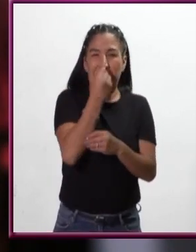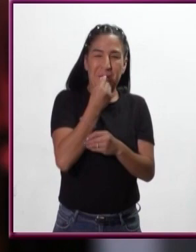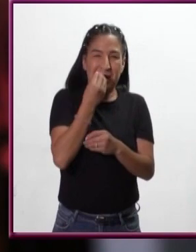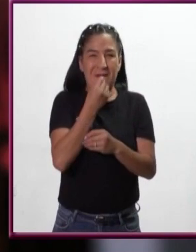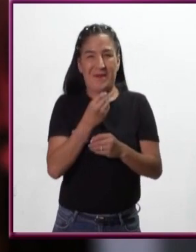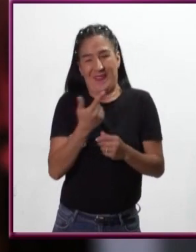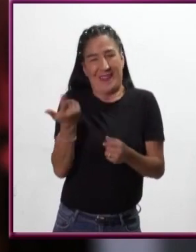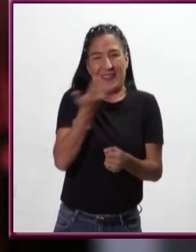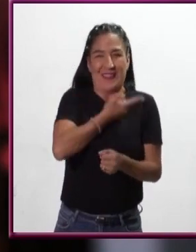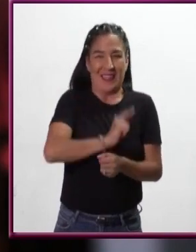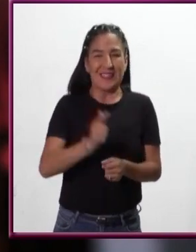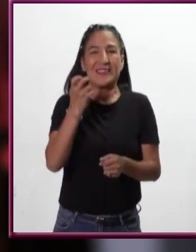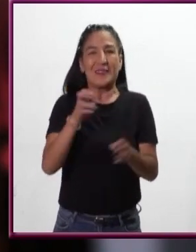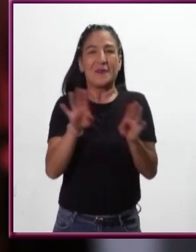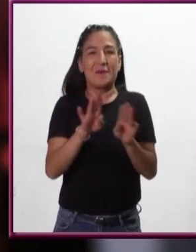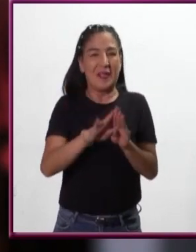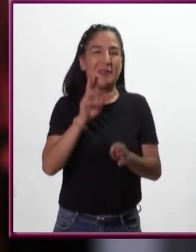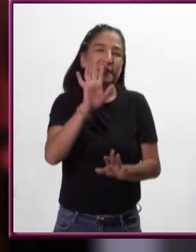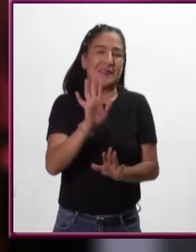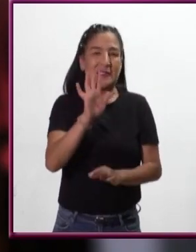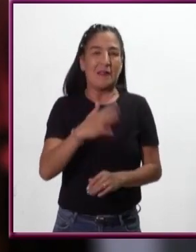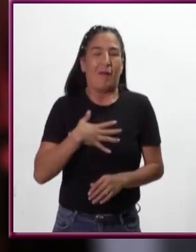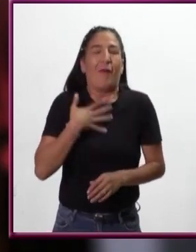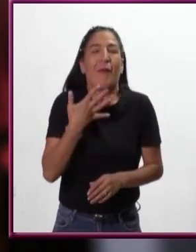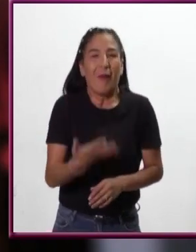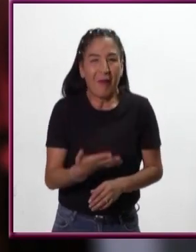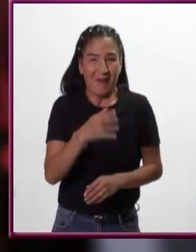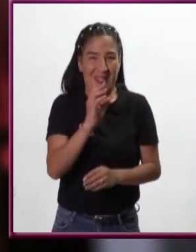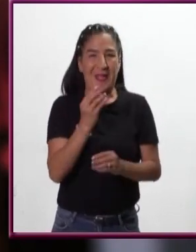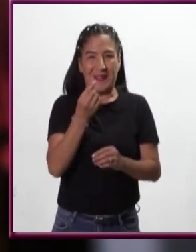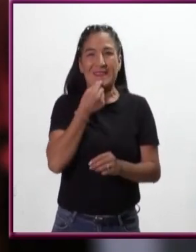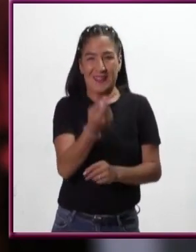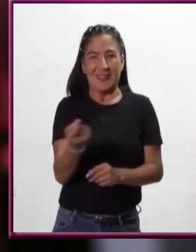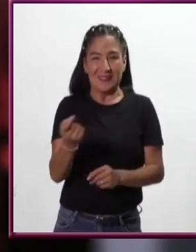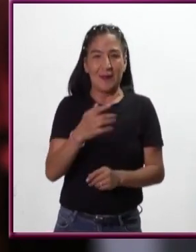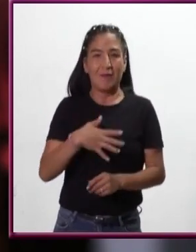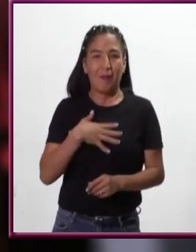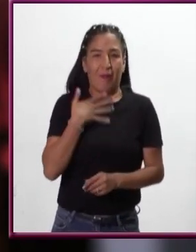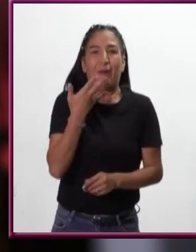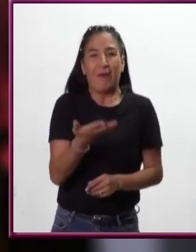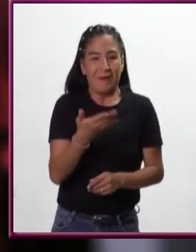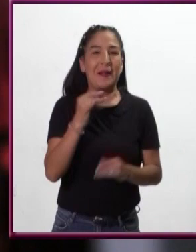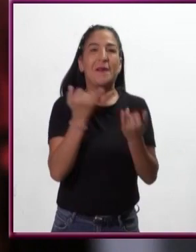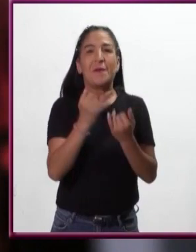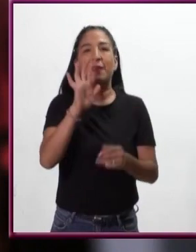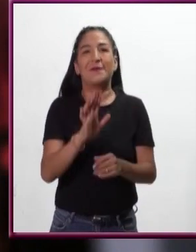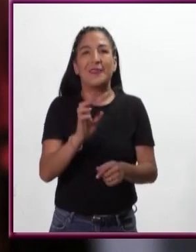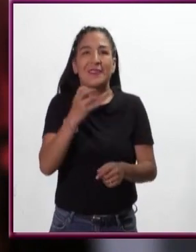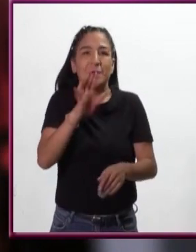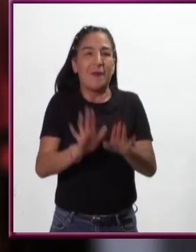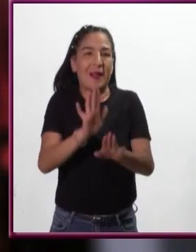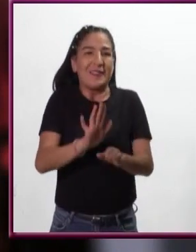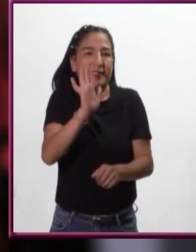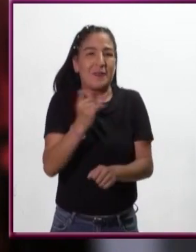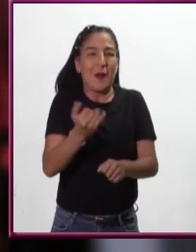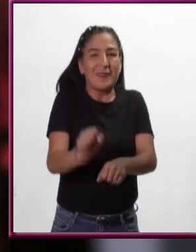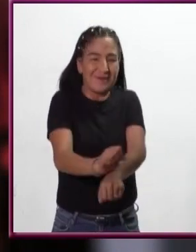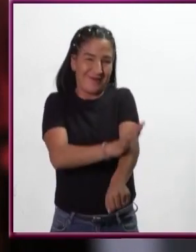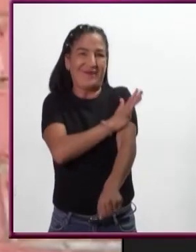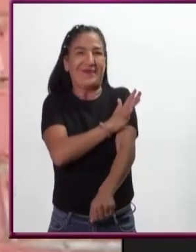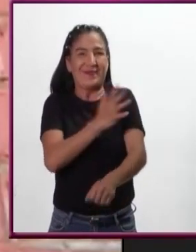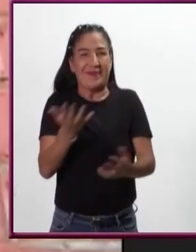boca. Y esto les provoca, por ejemplo, asco, ¿no? Y el asco es una emoción.